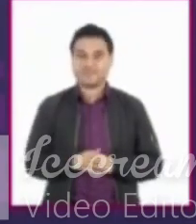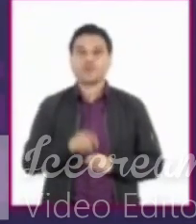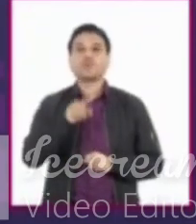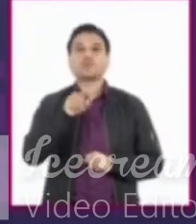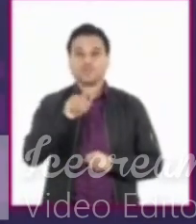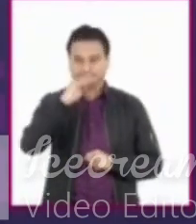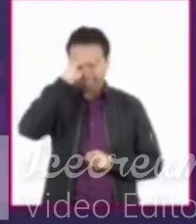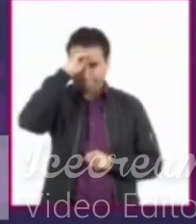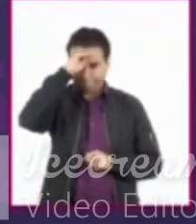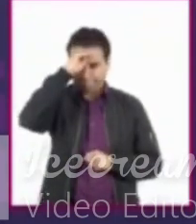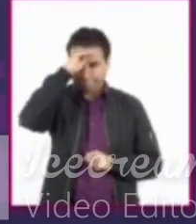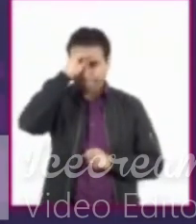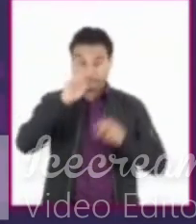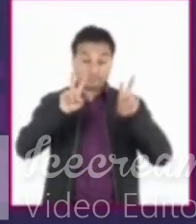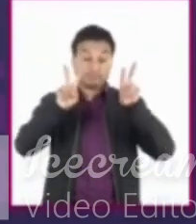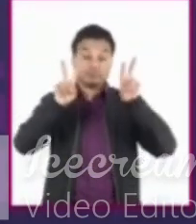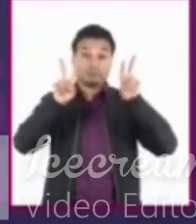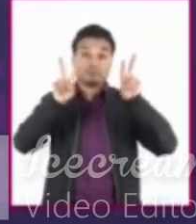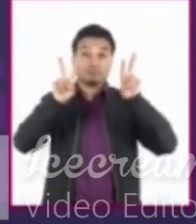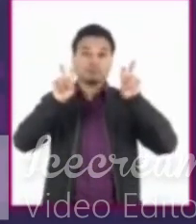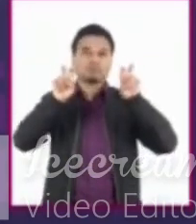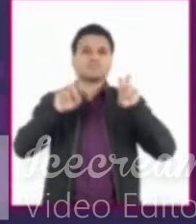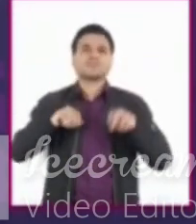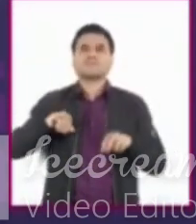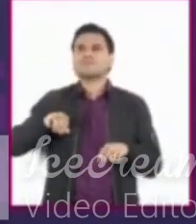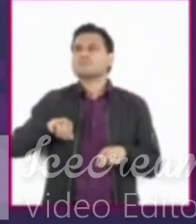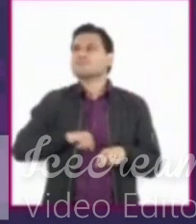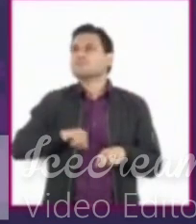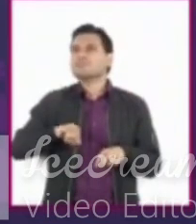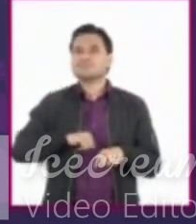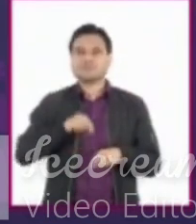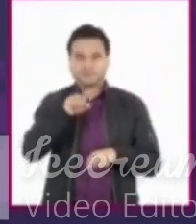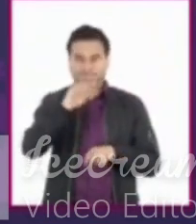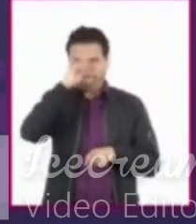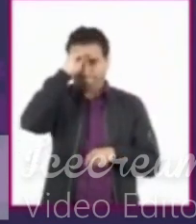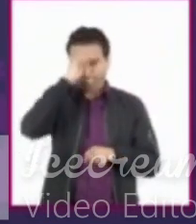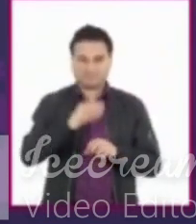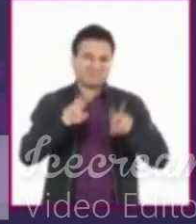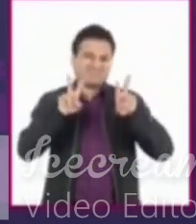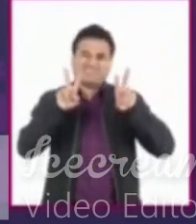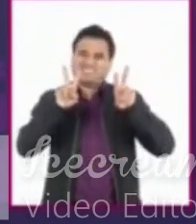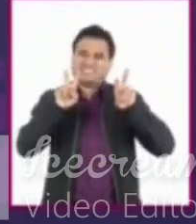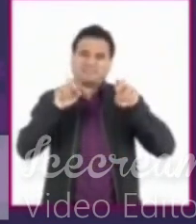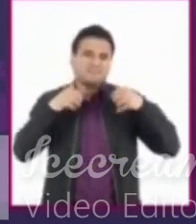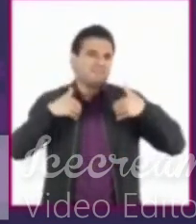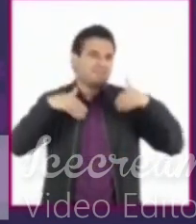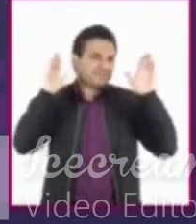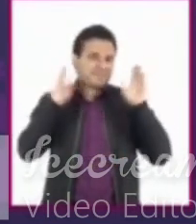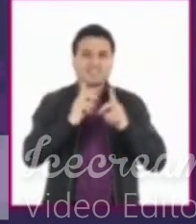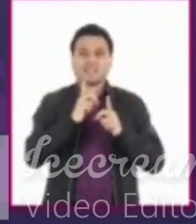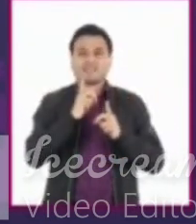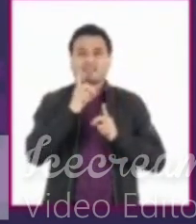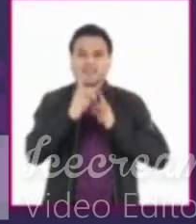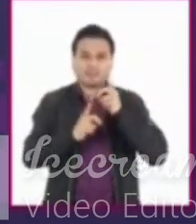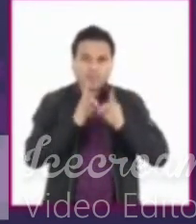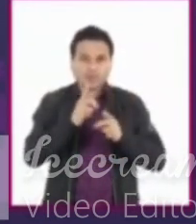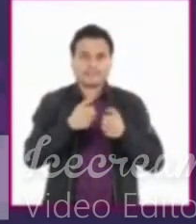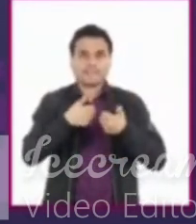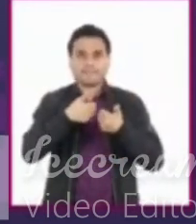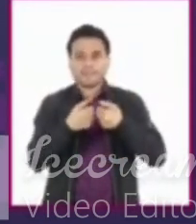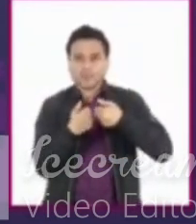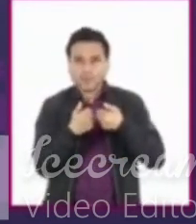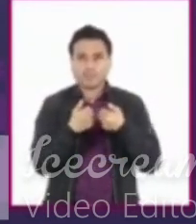reflexionen acerca de un tema que les interesa investigar. Recuerden, puede ser cualquiera: deportes, videojuegos,